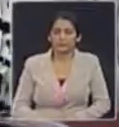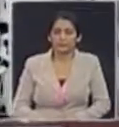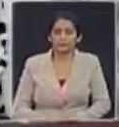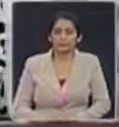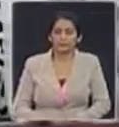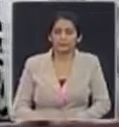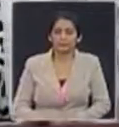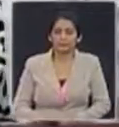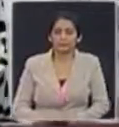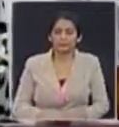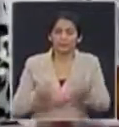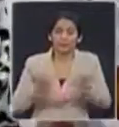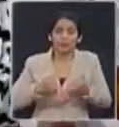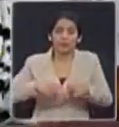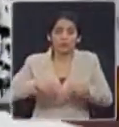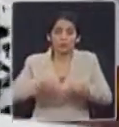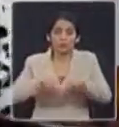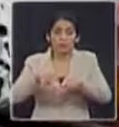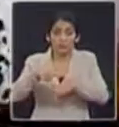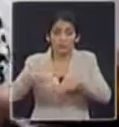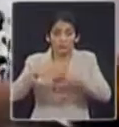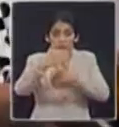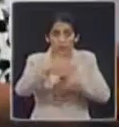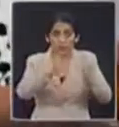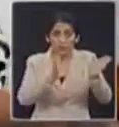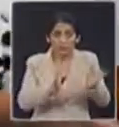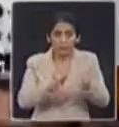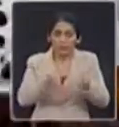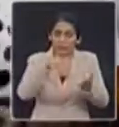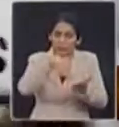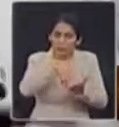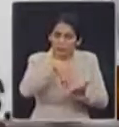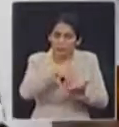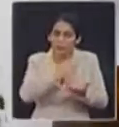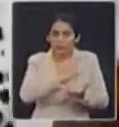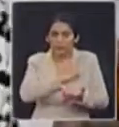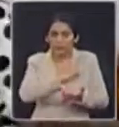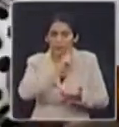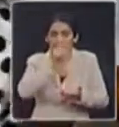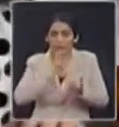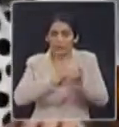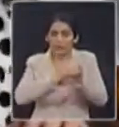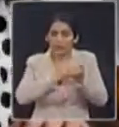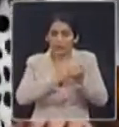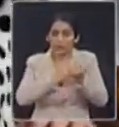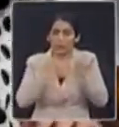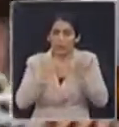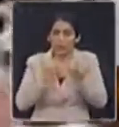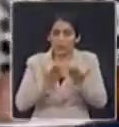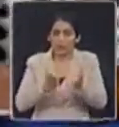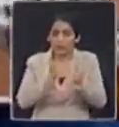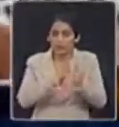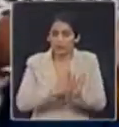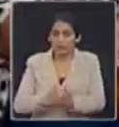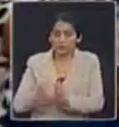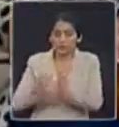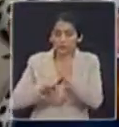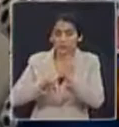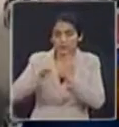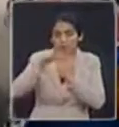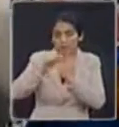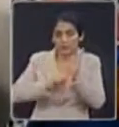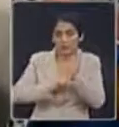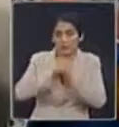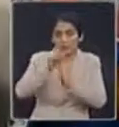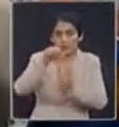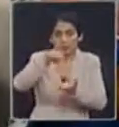Se trata de los laboratorios que apoyarán el análisis de los terrenos que forma parte del Banco de Suelos que tiene a cargo el Ministerio de